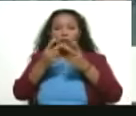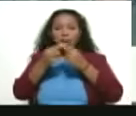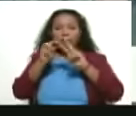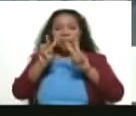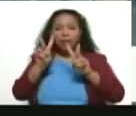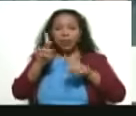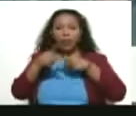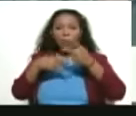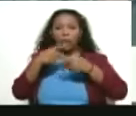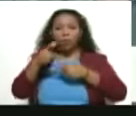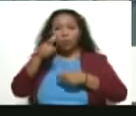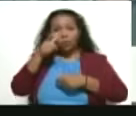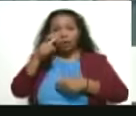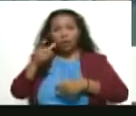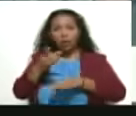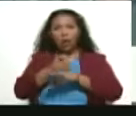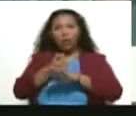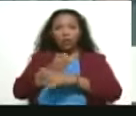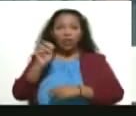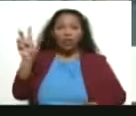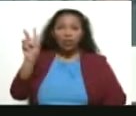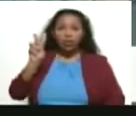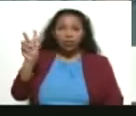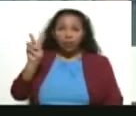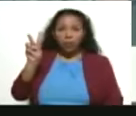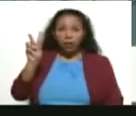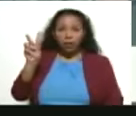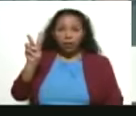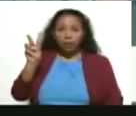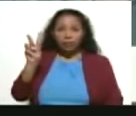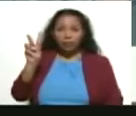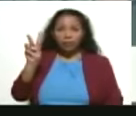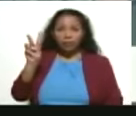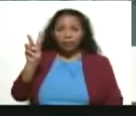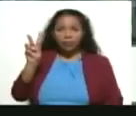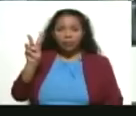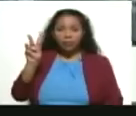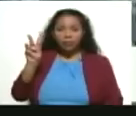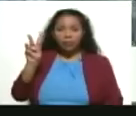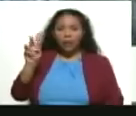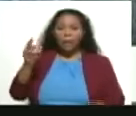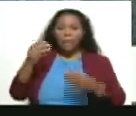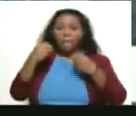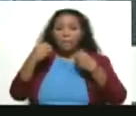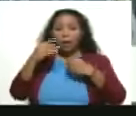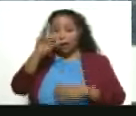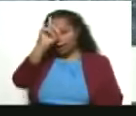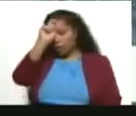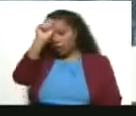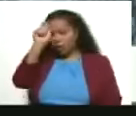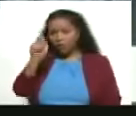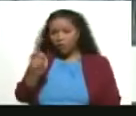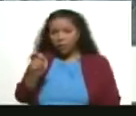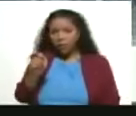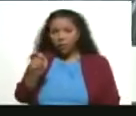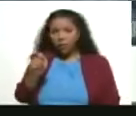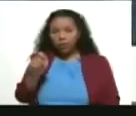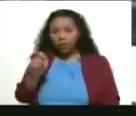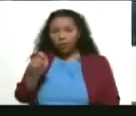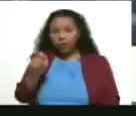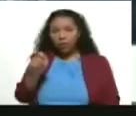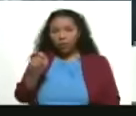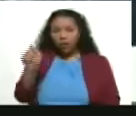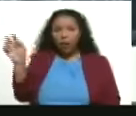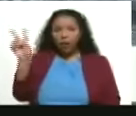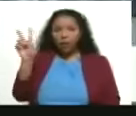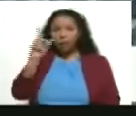seguridad ciudadana del gobierno bolivariano, del Estado venezolano, bueno, para dignificar a los venezolanos,